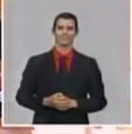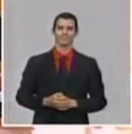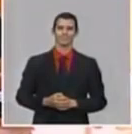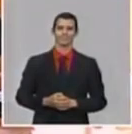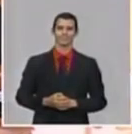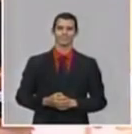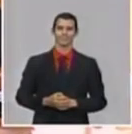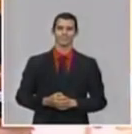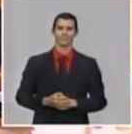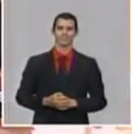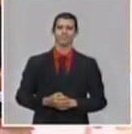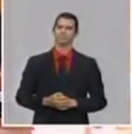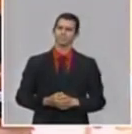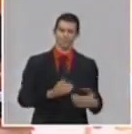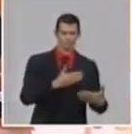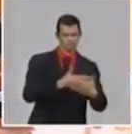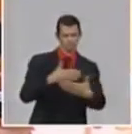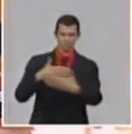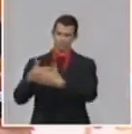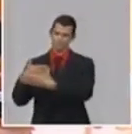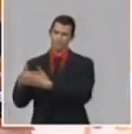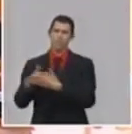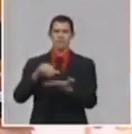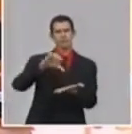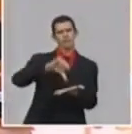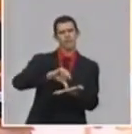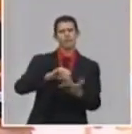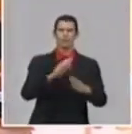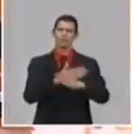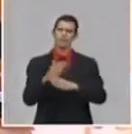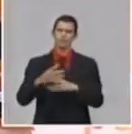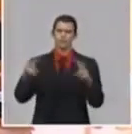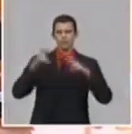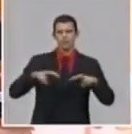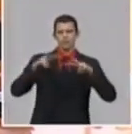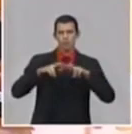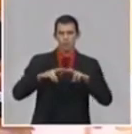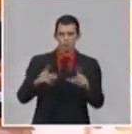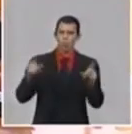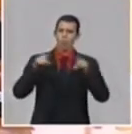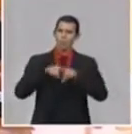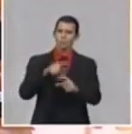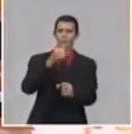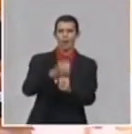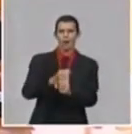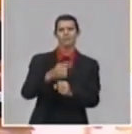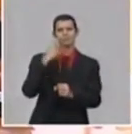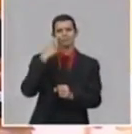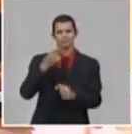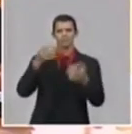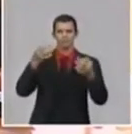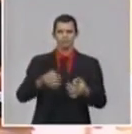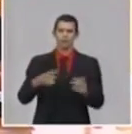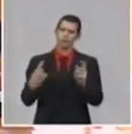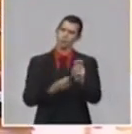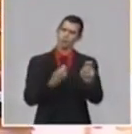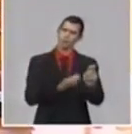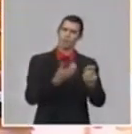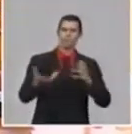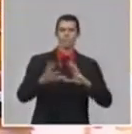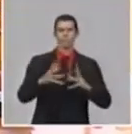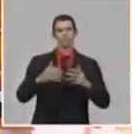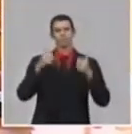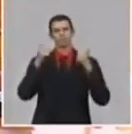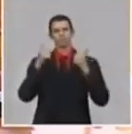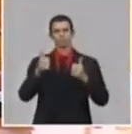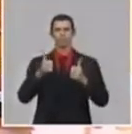Y la combinación de muchos de esos factores son los que permiten, pues, atender estos casos y activar desde diferentes maneras. Me